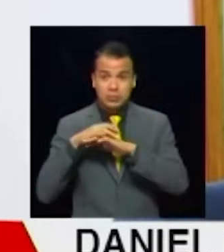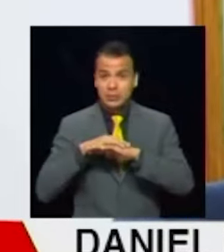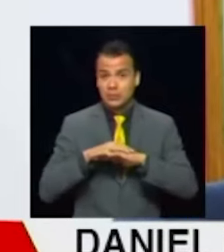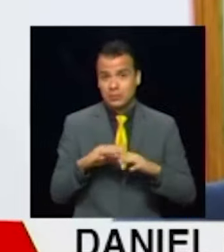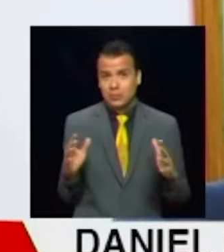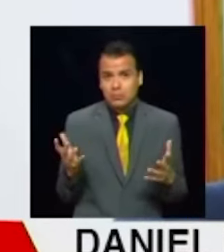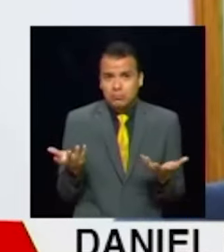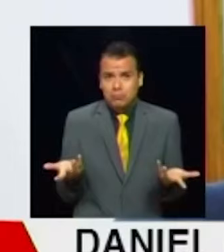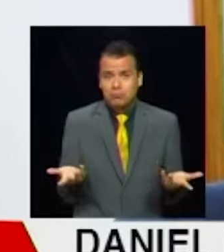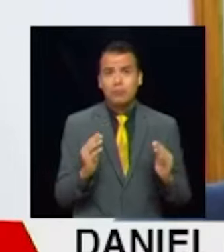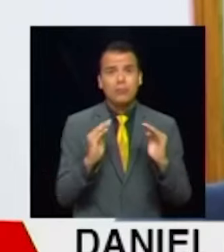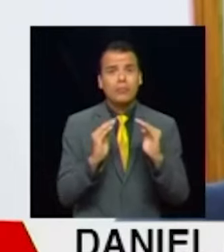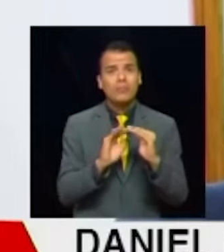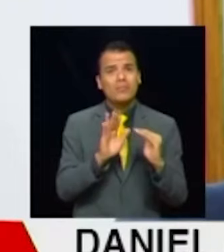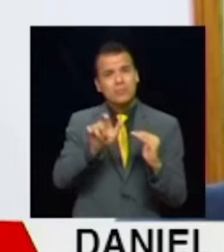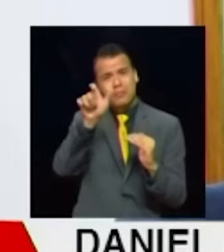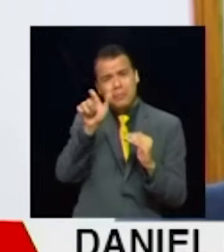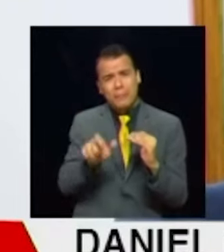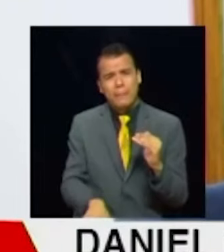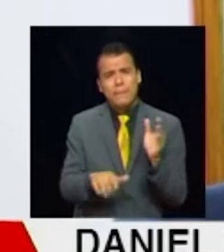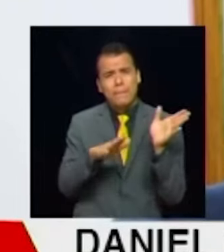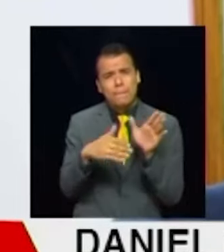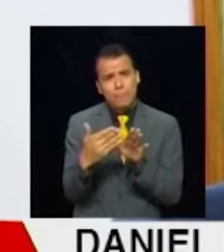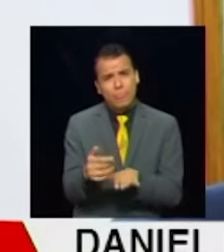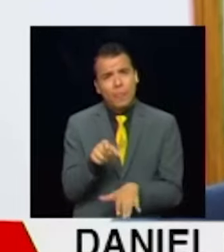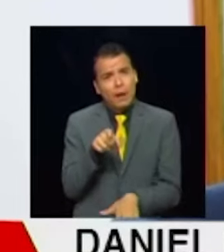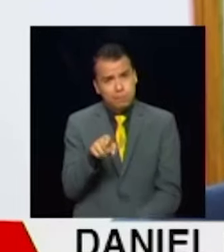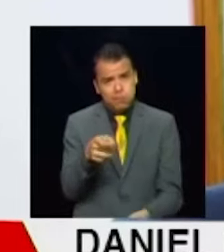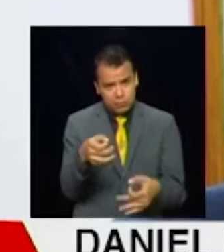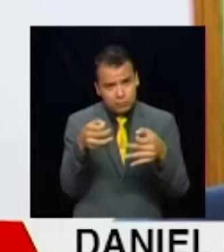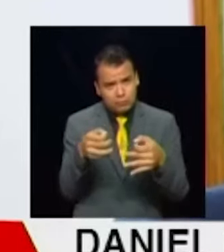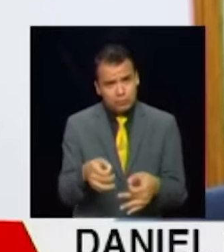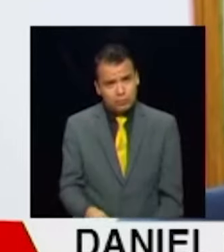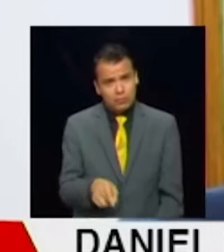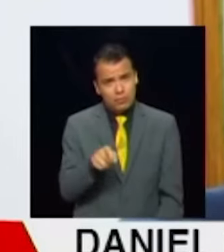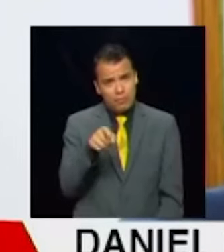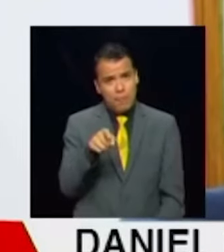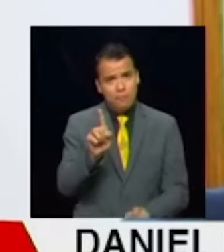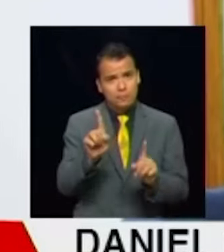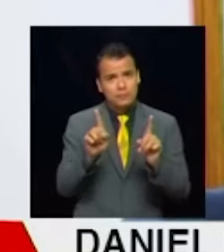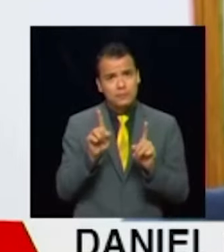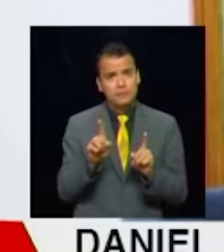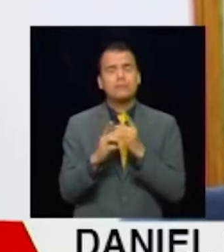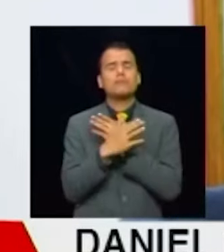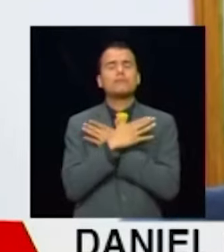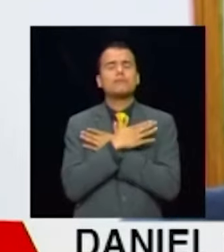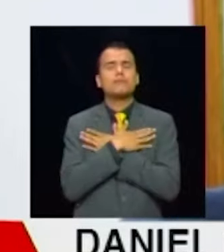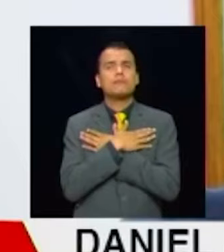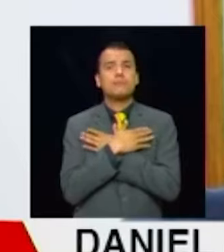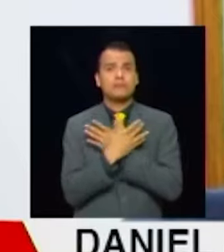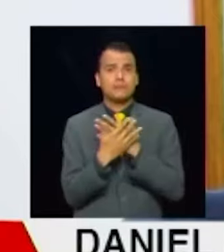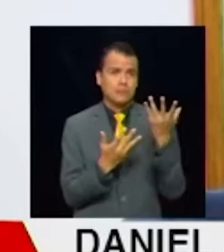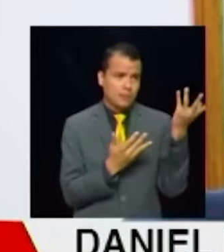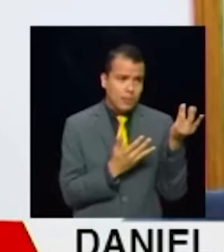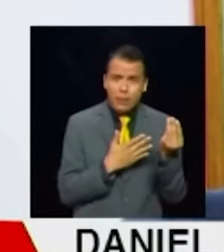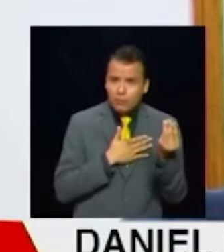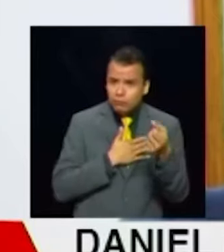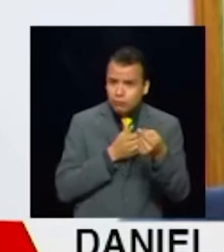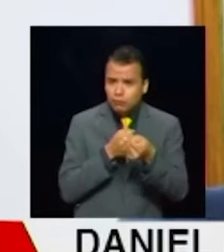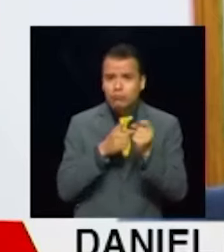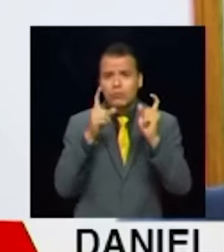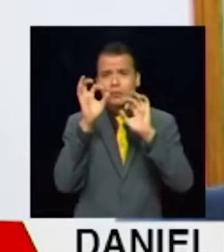fúnebres en la casa de este soldado fallecido, fue emboscado por un actor armado reinante en la